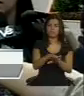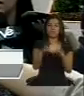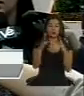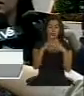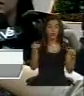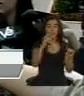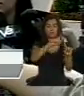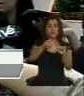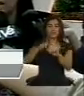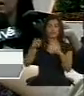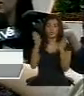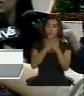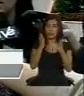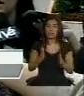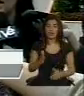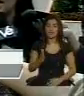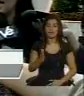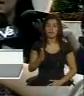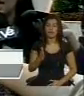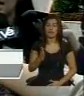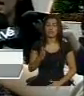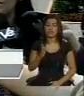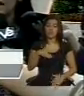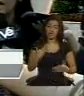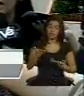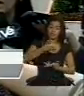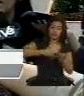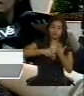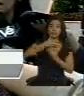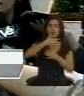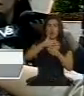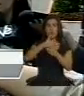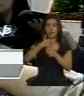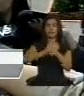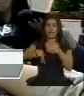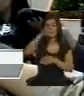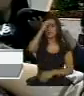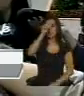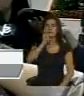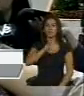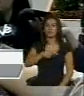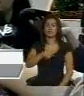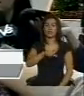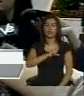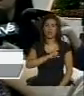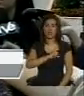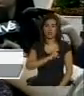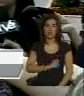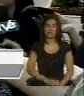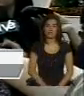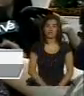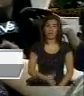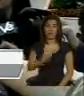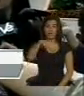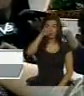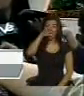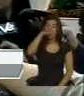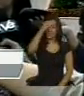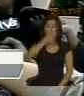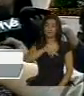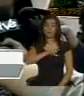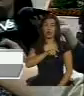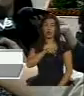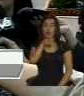nuestros estudiantes to entusiasmarlos y que aprendan y hablen español. Because the porque future of